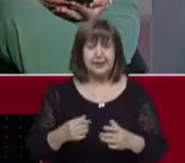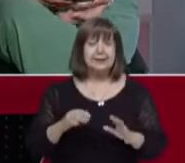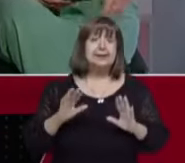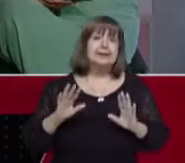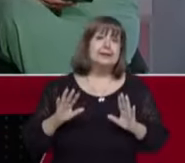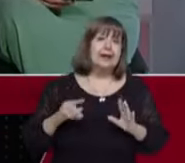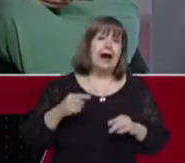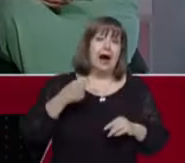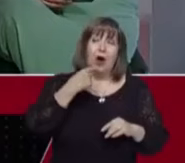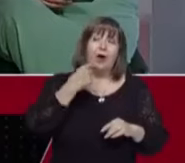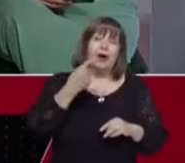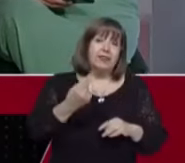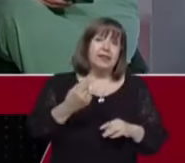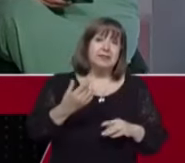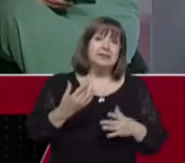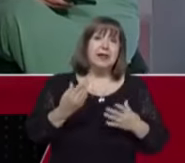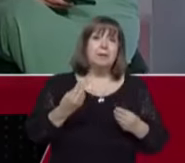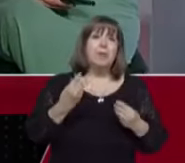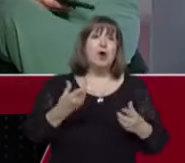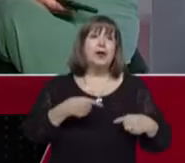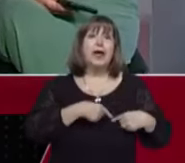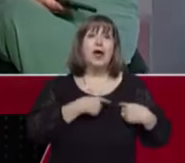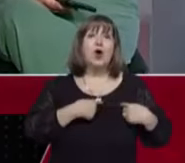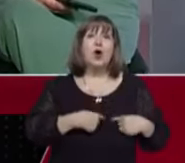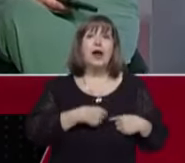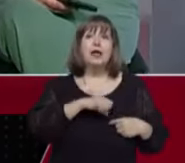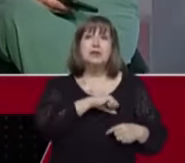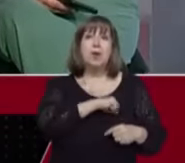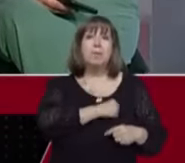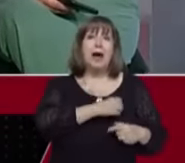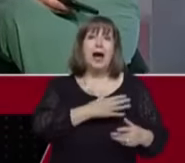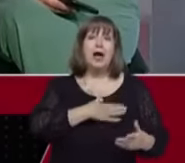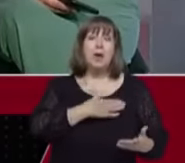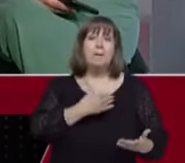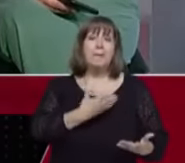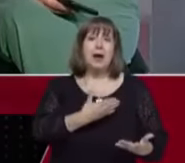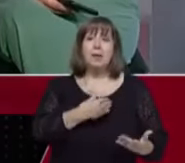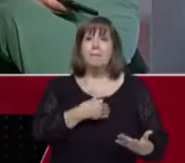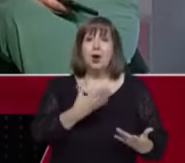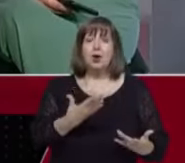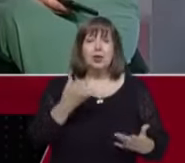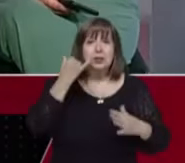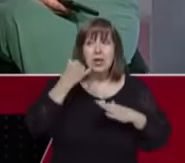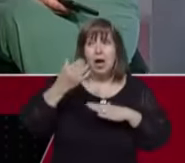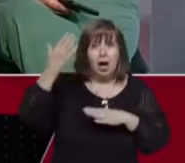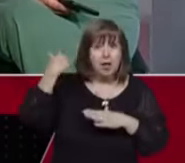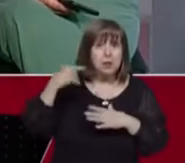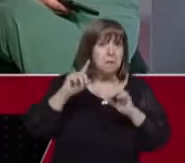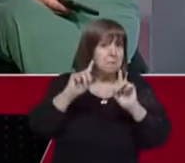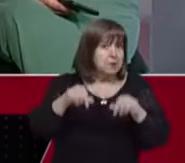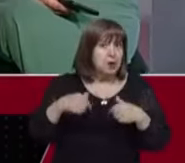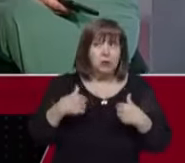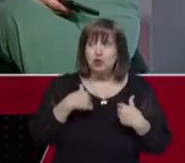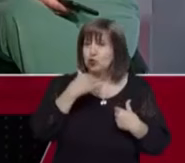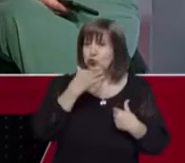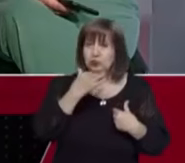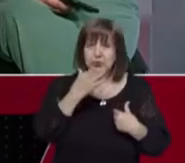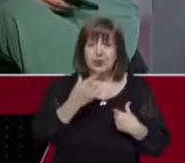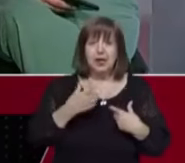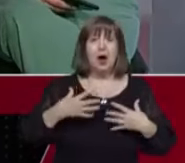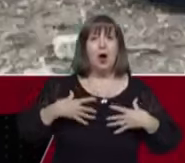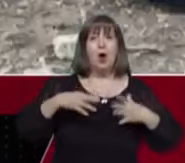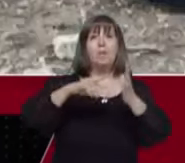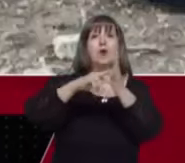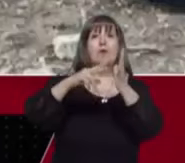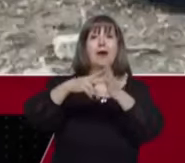está tratando de determinar, qué pudo ocasionar este inconveniente, a ver si él había tenido algún tipo de problema de salud, es lo que se